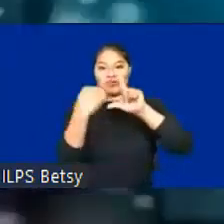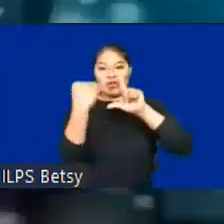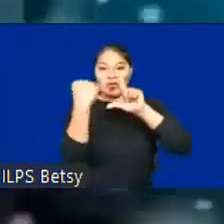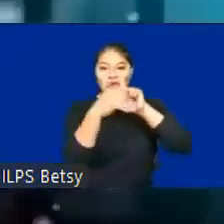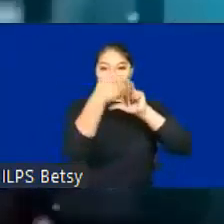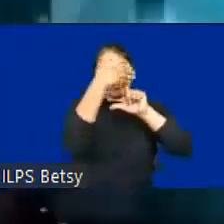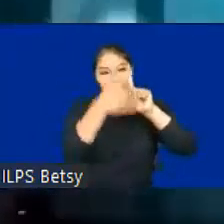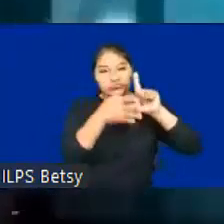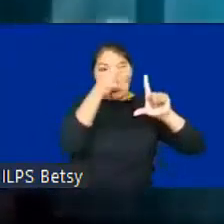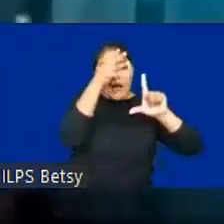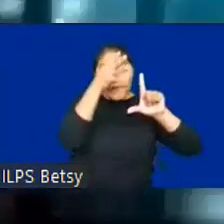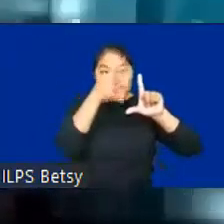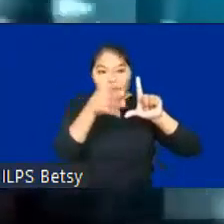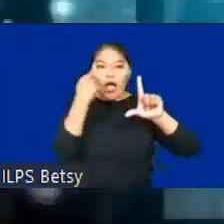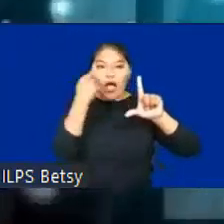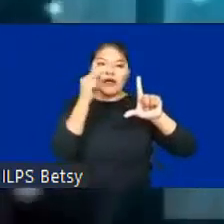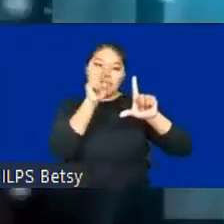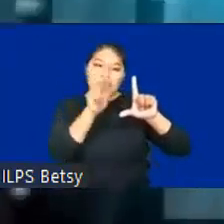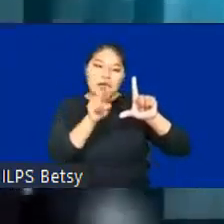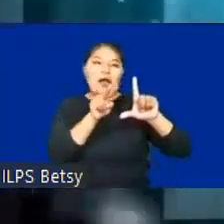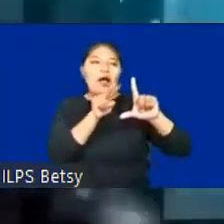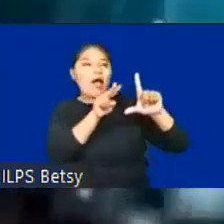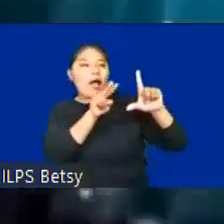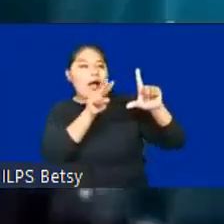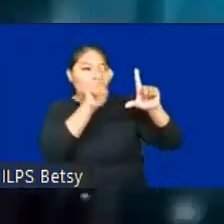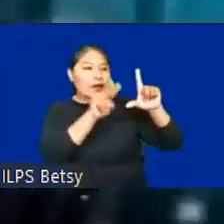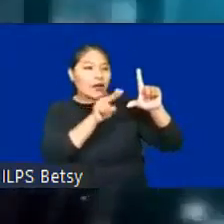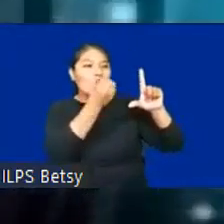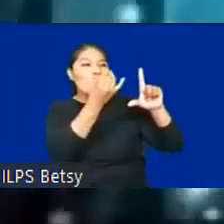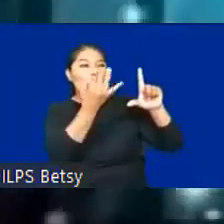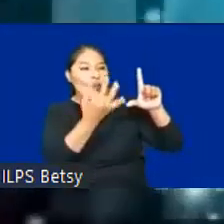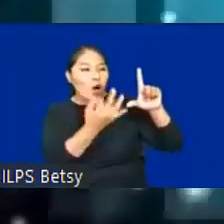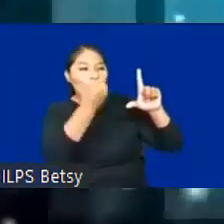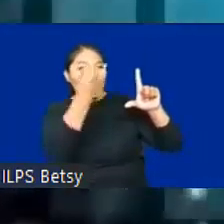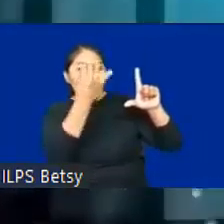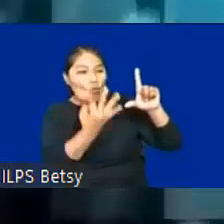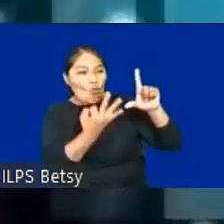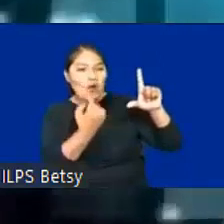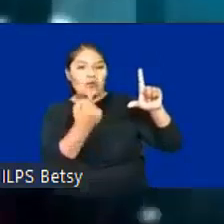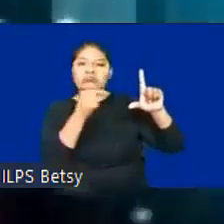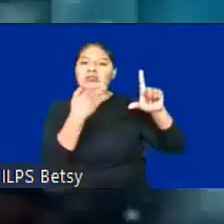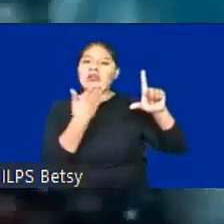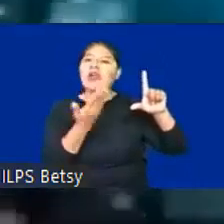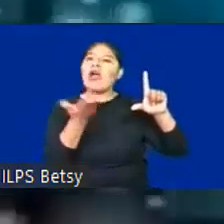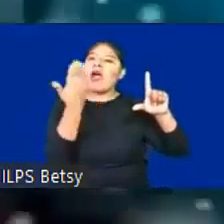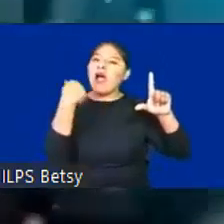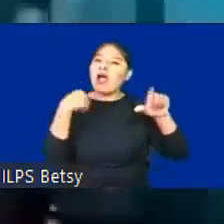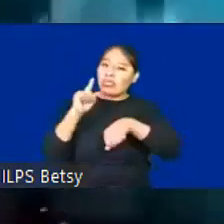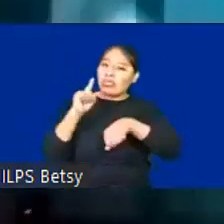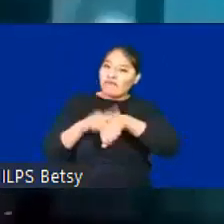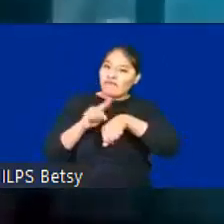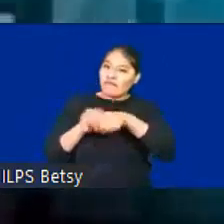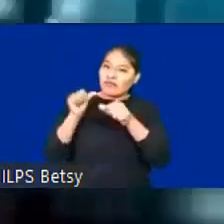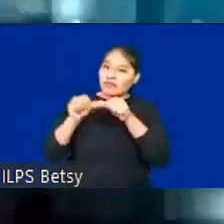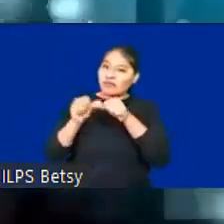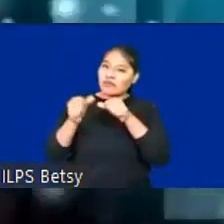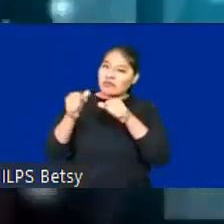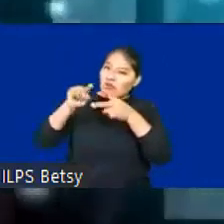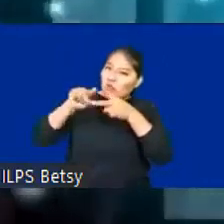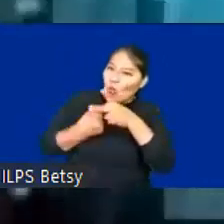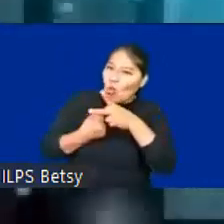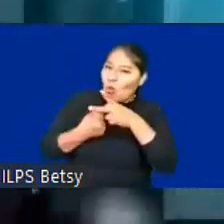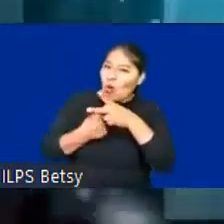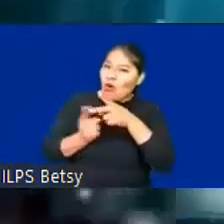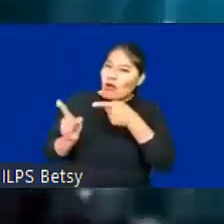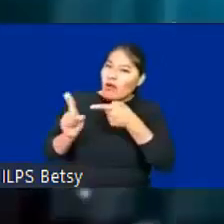ver la trazabilidad, quién lo tiene, cuándo ingresó, cuándo se demoró, puedo hacer un seguimiento. Y esta herramienta es muy potente porque además